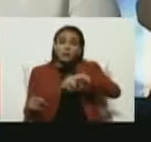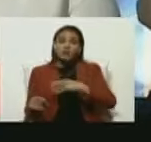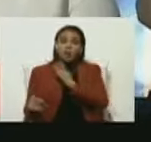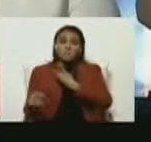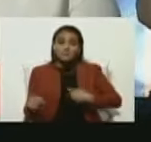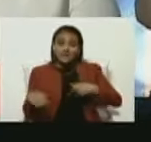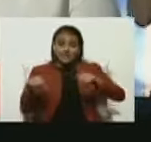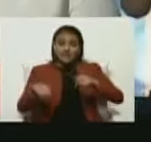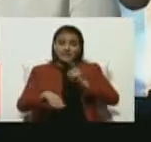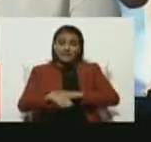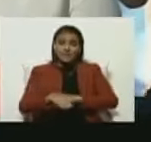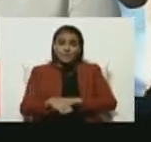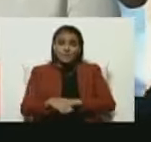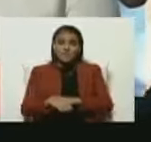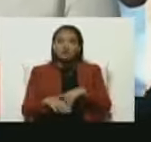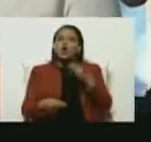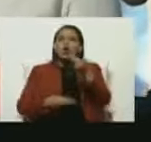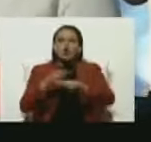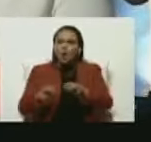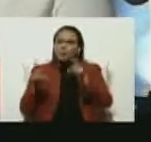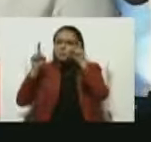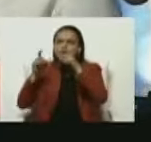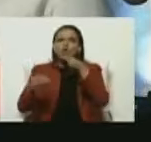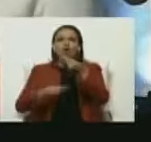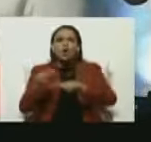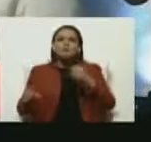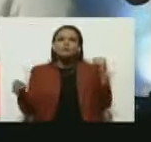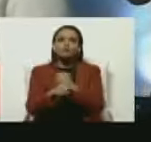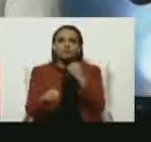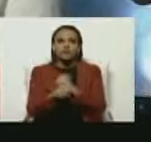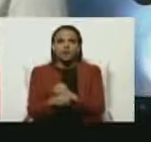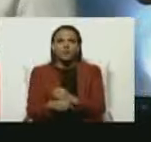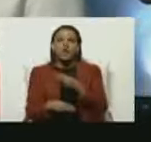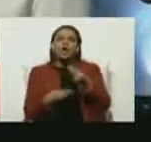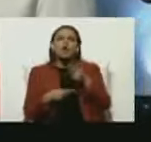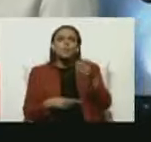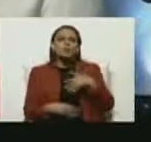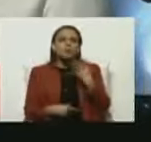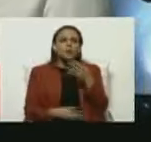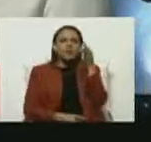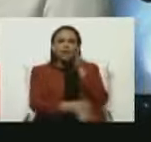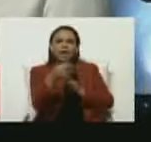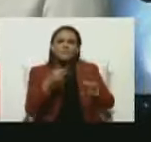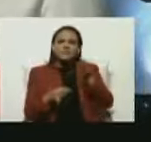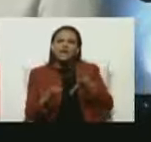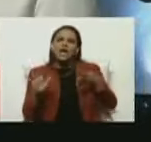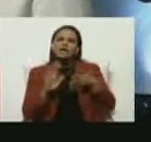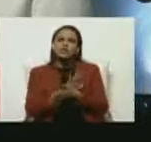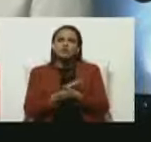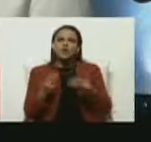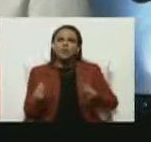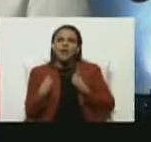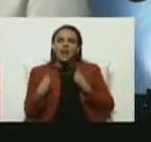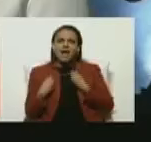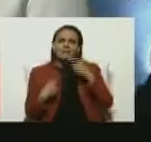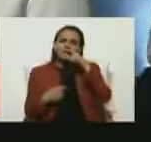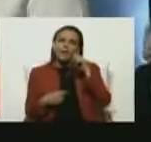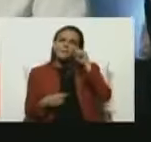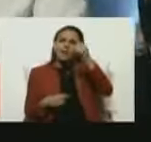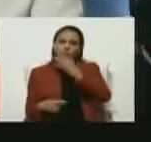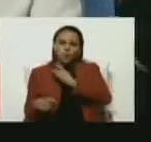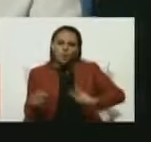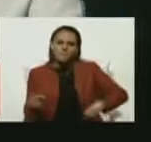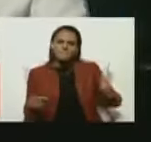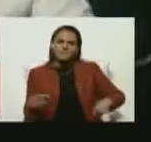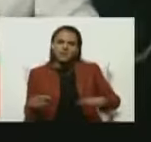actual de cómo seguir y cómo trabajar. ¿Usted cómo puede describir la vida del presidente Nicolás Maduro